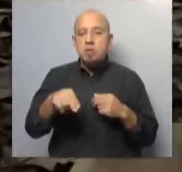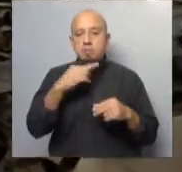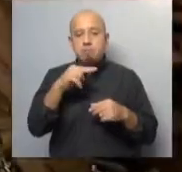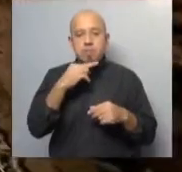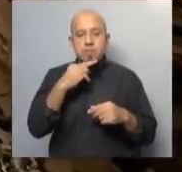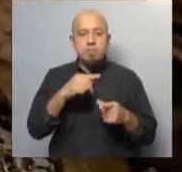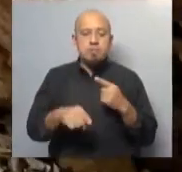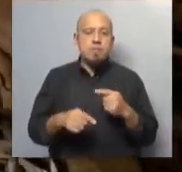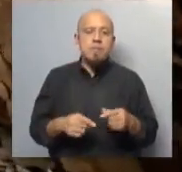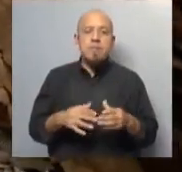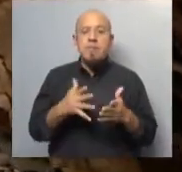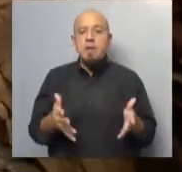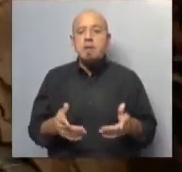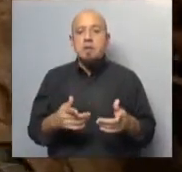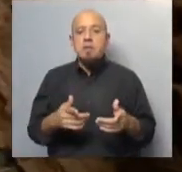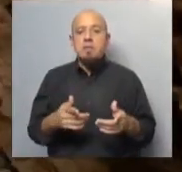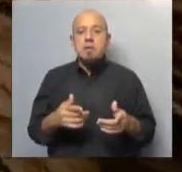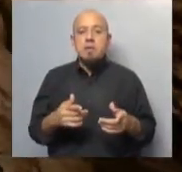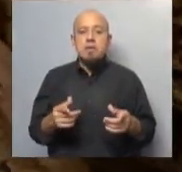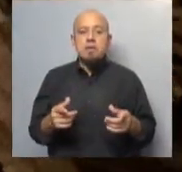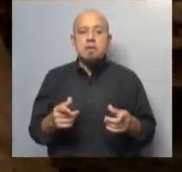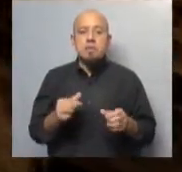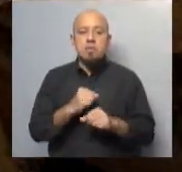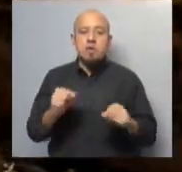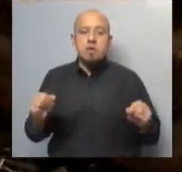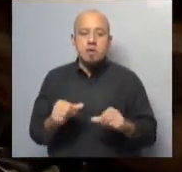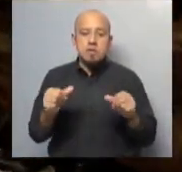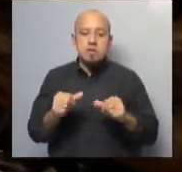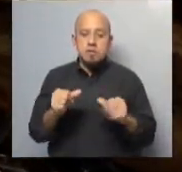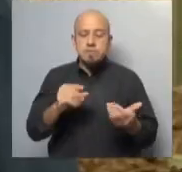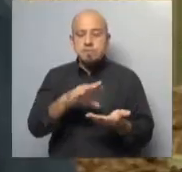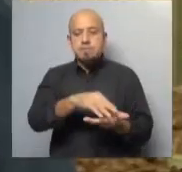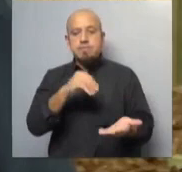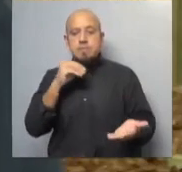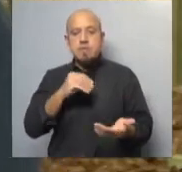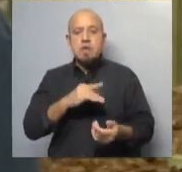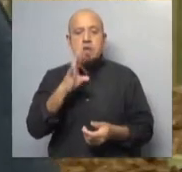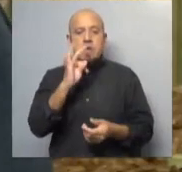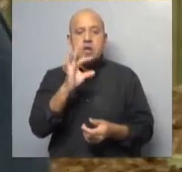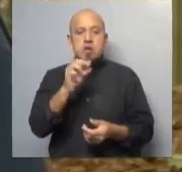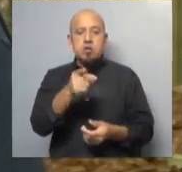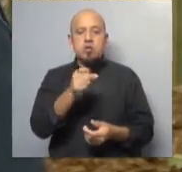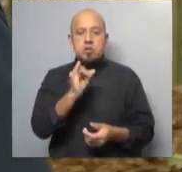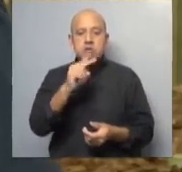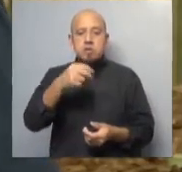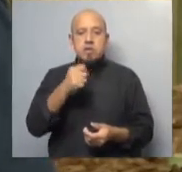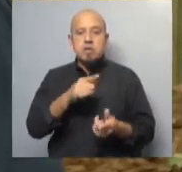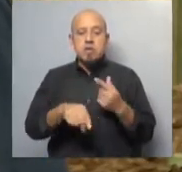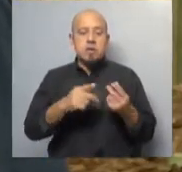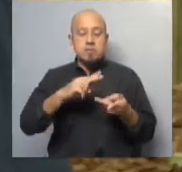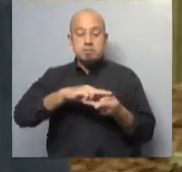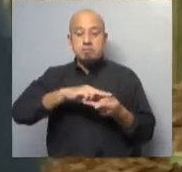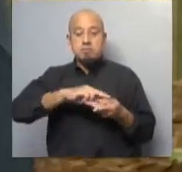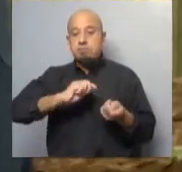hongos que se utilizan para micorremediación, para poder extraer toxinas del medio ambiente y metabolizarlas, algo que era